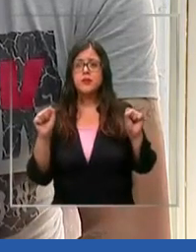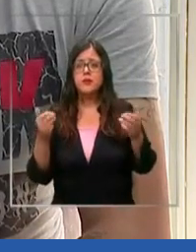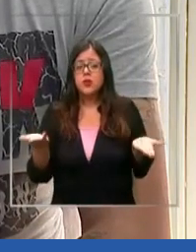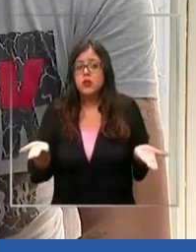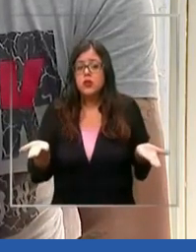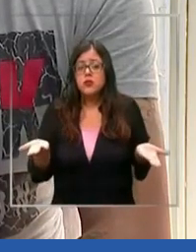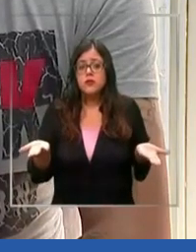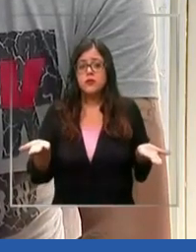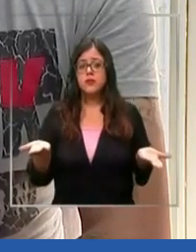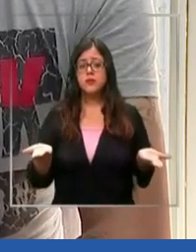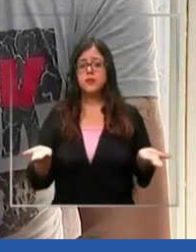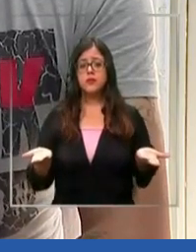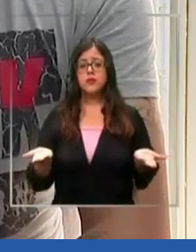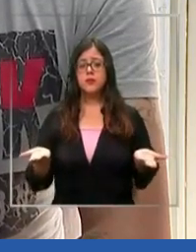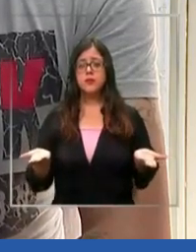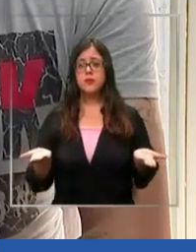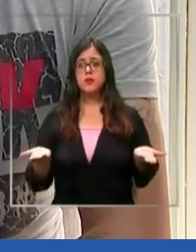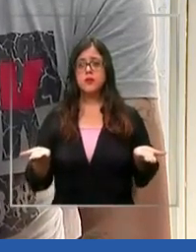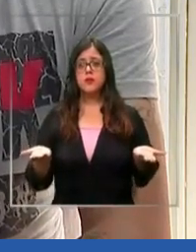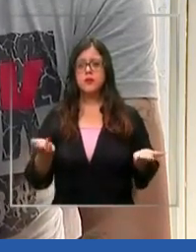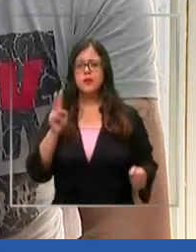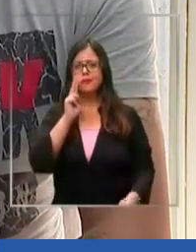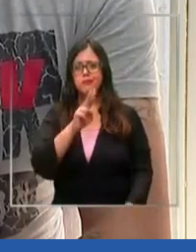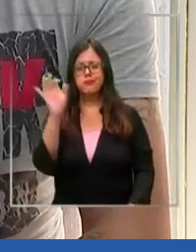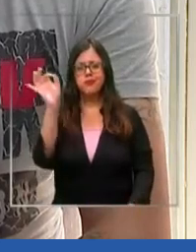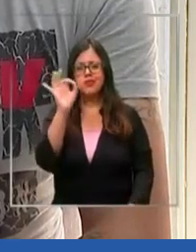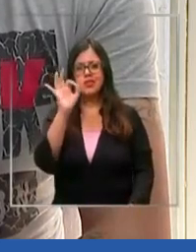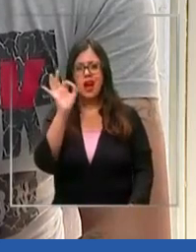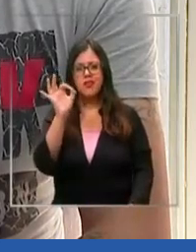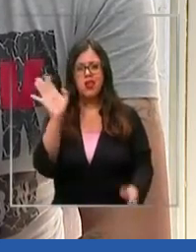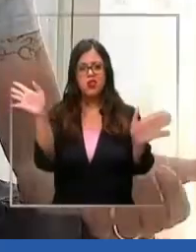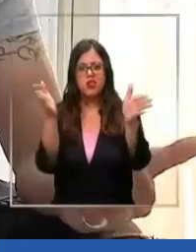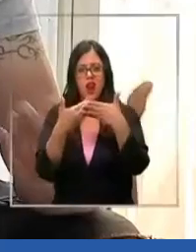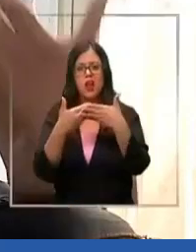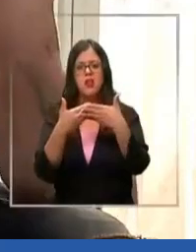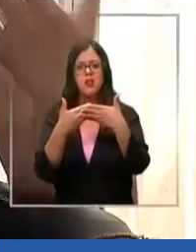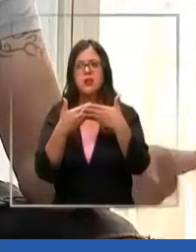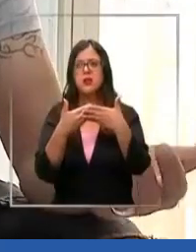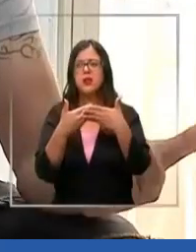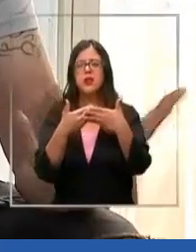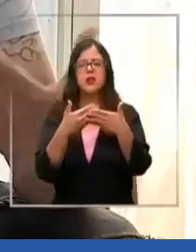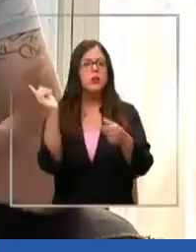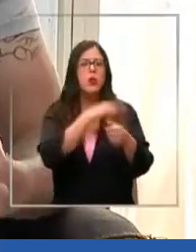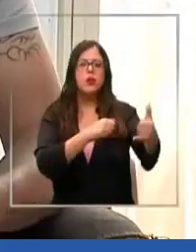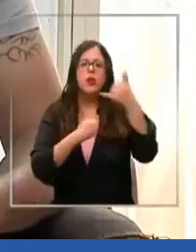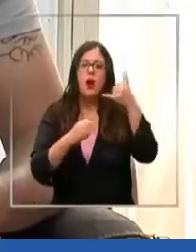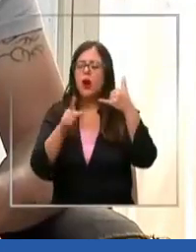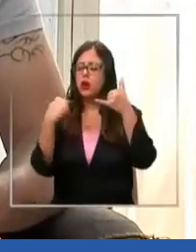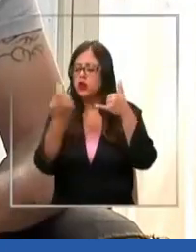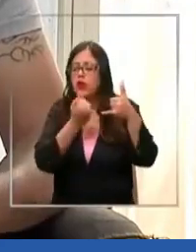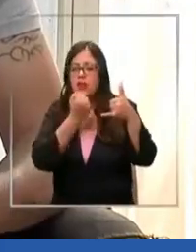Entonces, y encontrarnos el sábado con el registro cerrado. Sí, por último, un llamado a decirle, lo